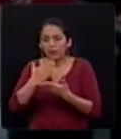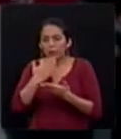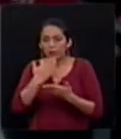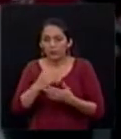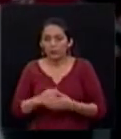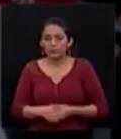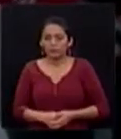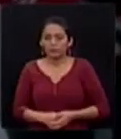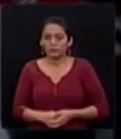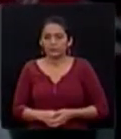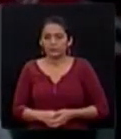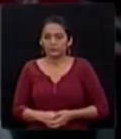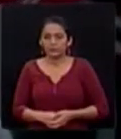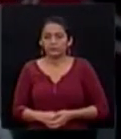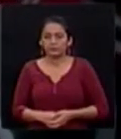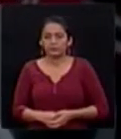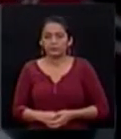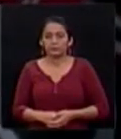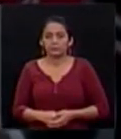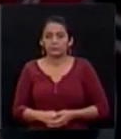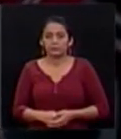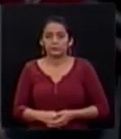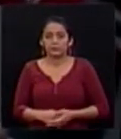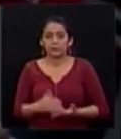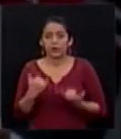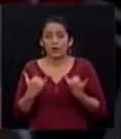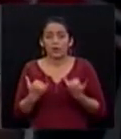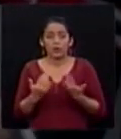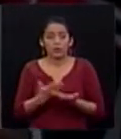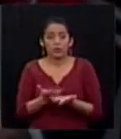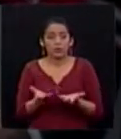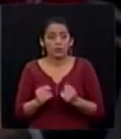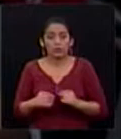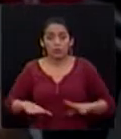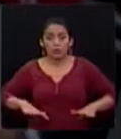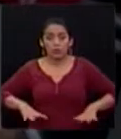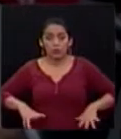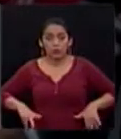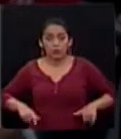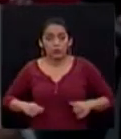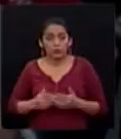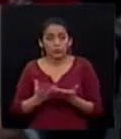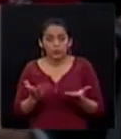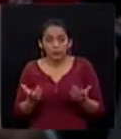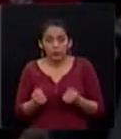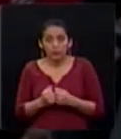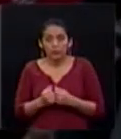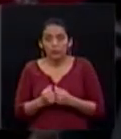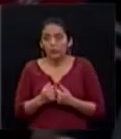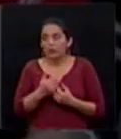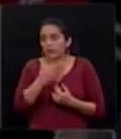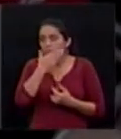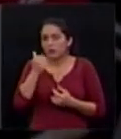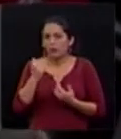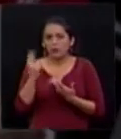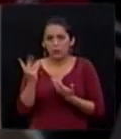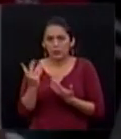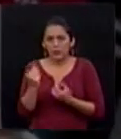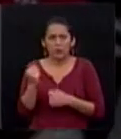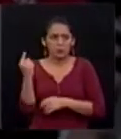que hiere la sensibilidad de las personas, que es la corrupción, yo creo que lo más prudente hubiese sido esperar unos días